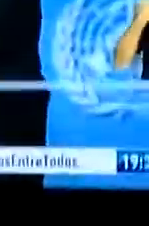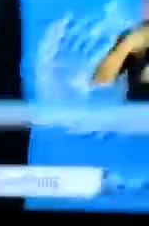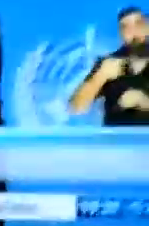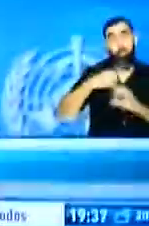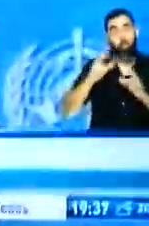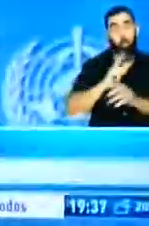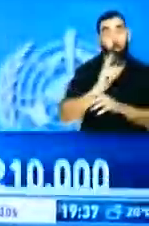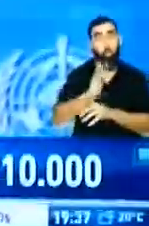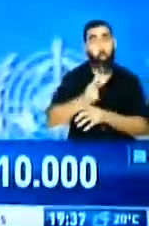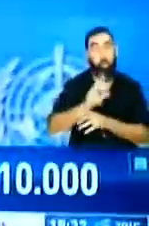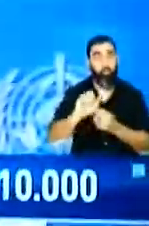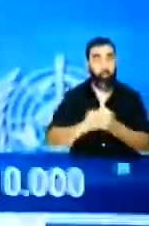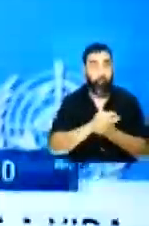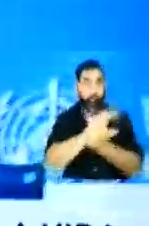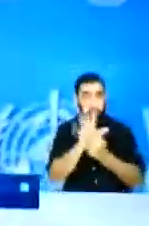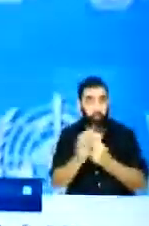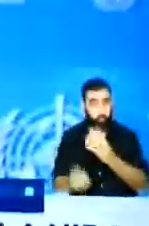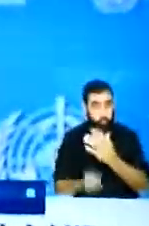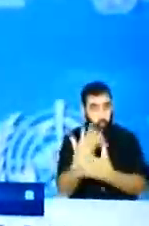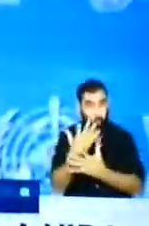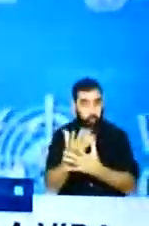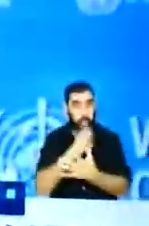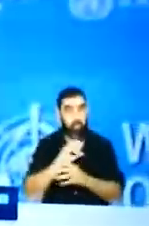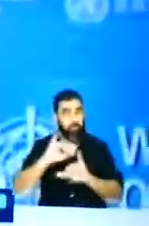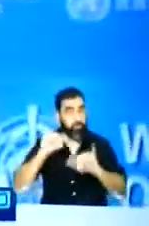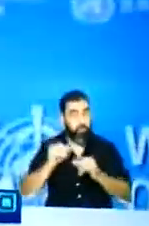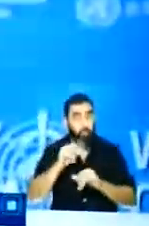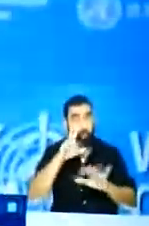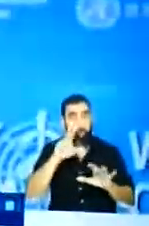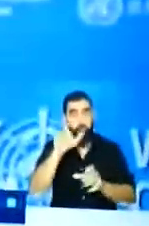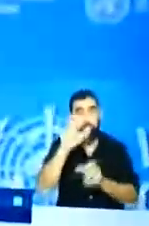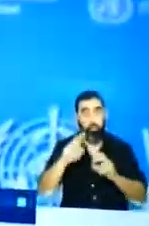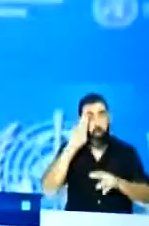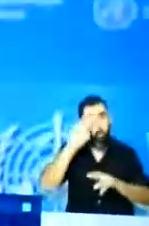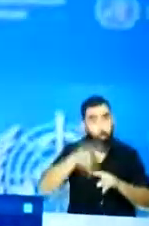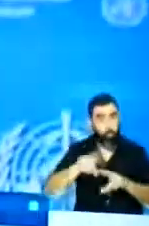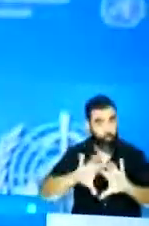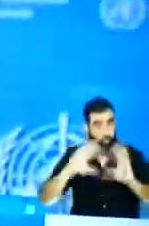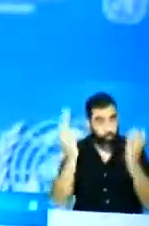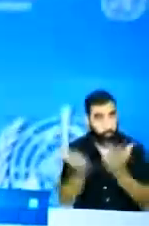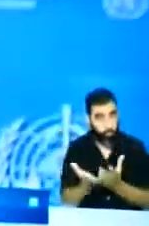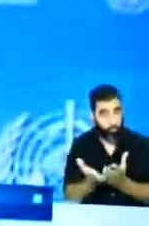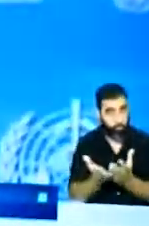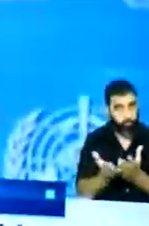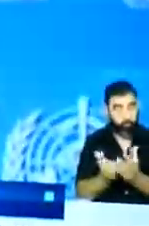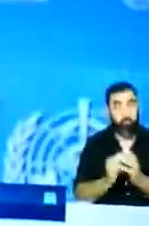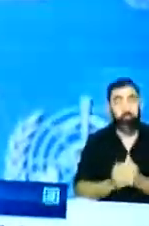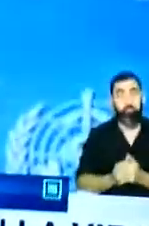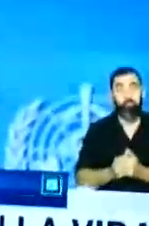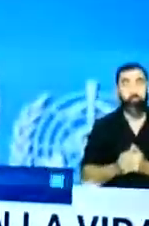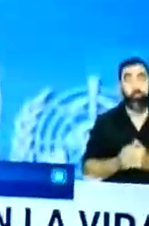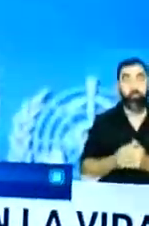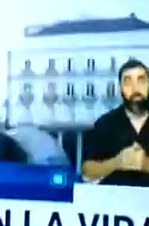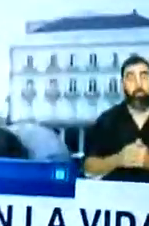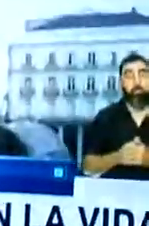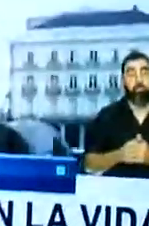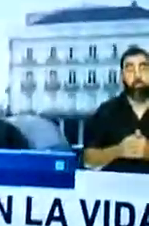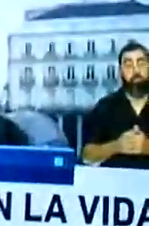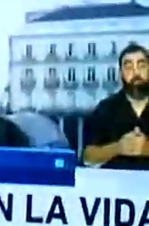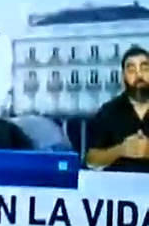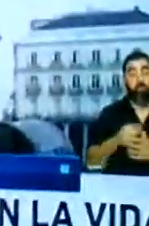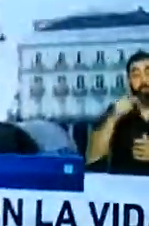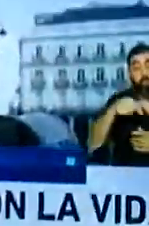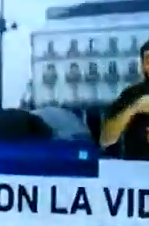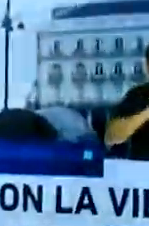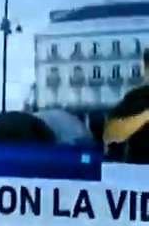de la humanidad al nuevo coronavirus, que se ha cobrado la vida de más de 8.000 personas en el mundo desde su aparición a fines de diciembre en China.